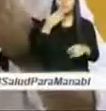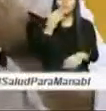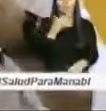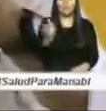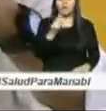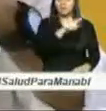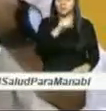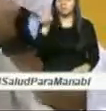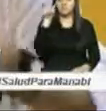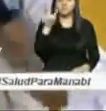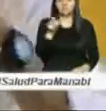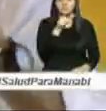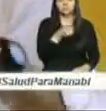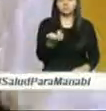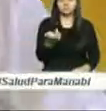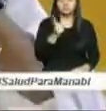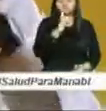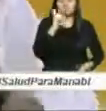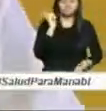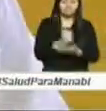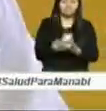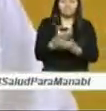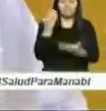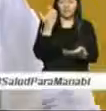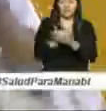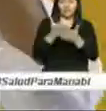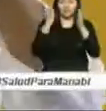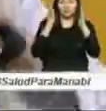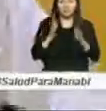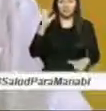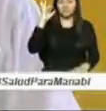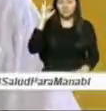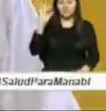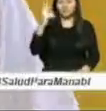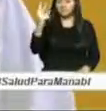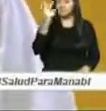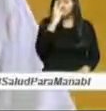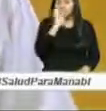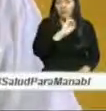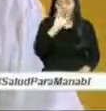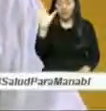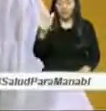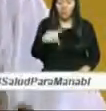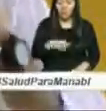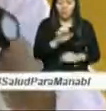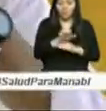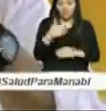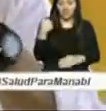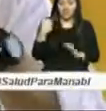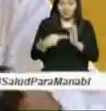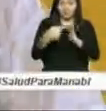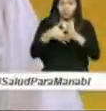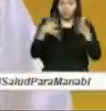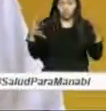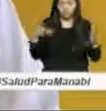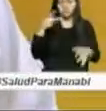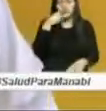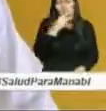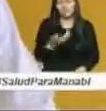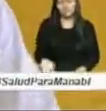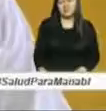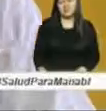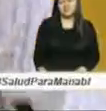serio, ¿no?, verdadero economista, académico, me diga mirando a los ojos que este país tiene demasiados impuestos. Es una gran mentira. Por